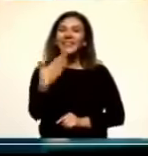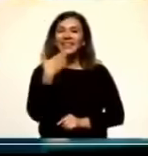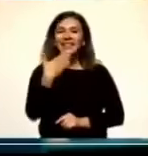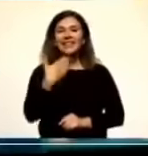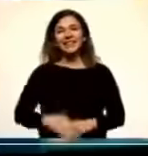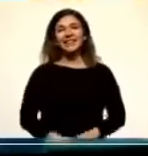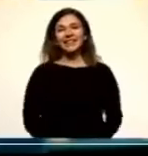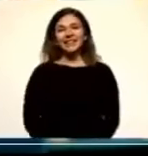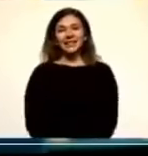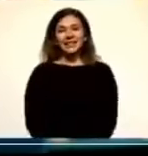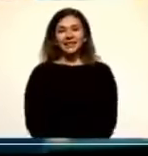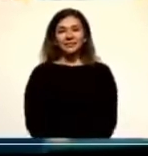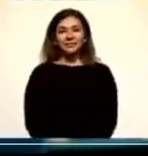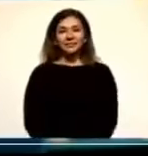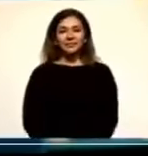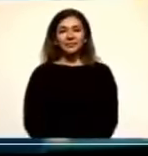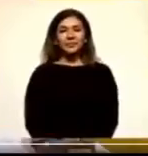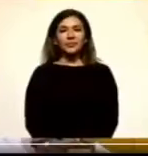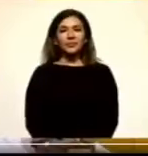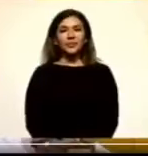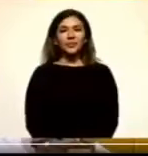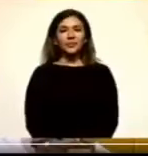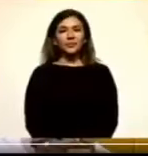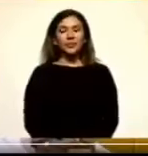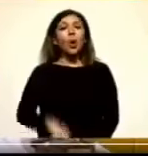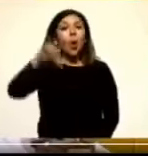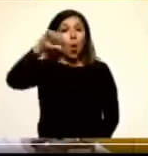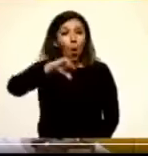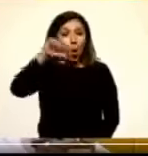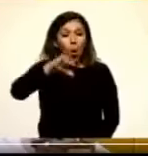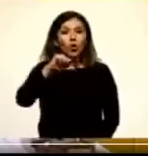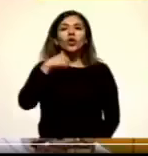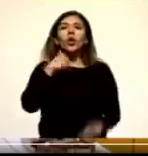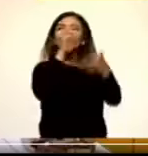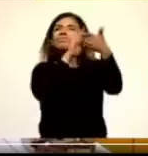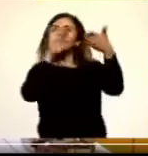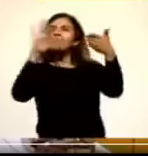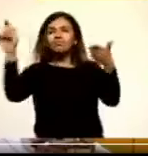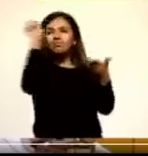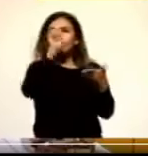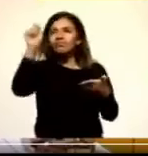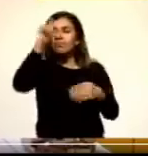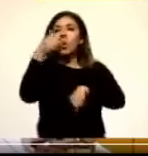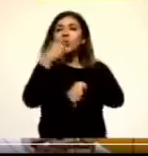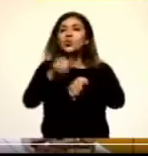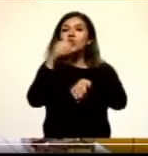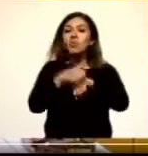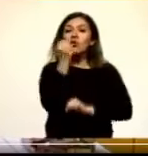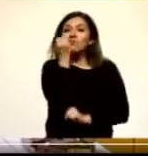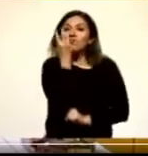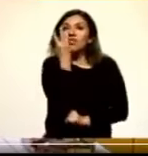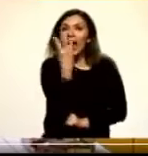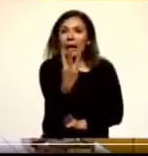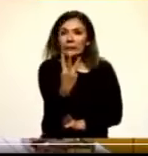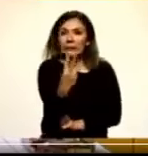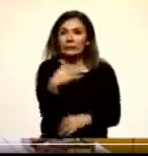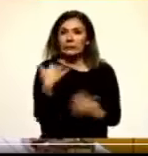¡Muy bien! El día de hoy leeremos y escribiremos números de 3 cifras. Para